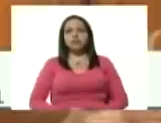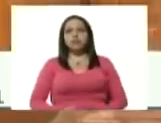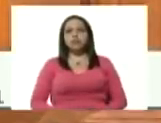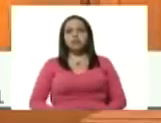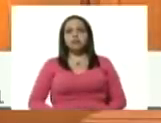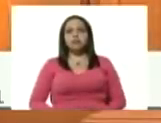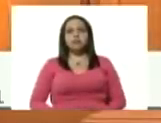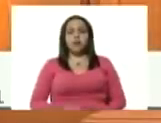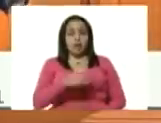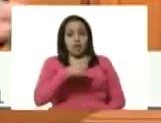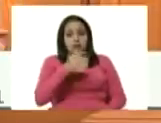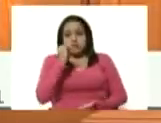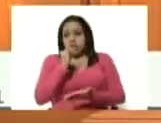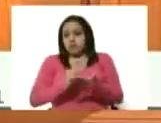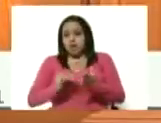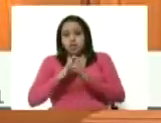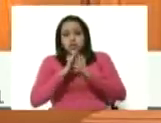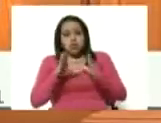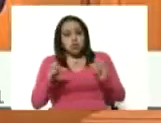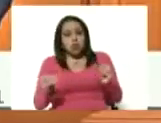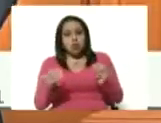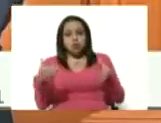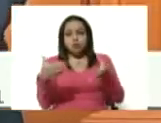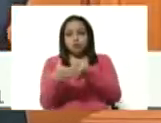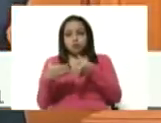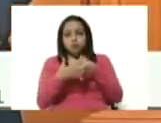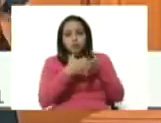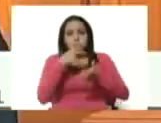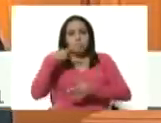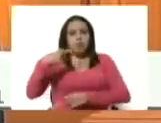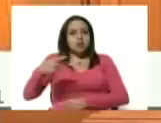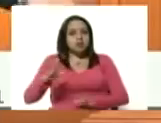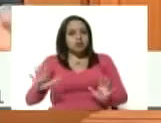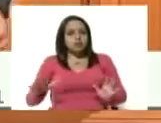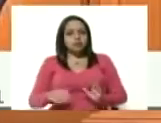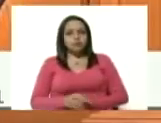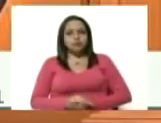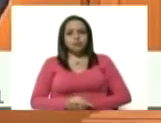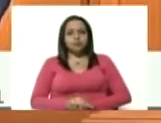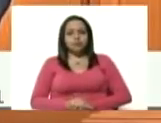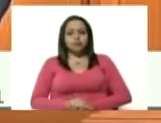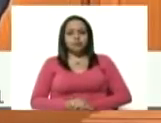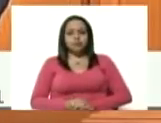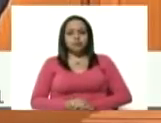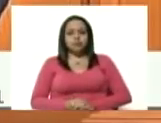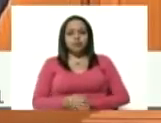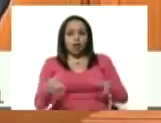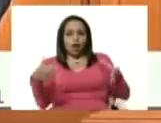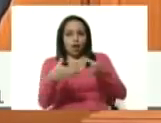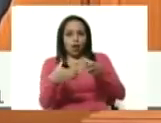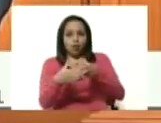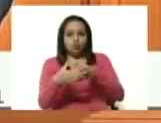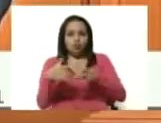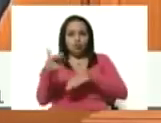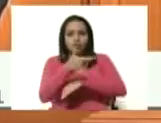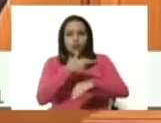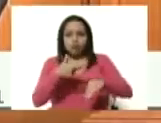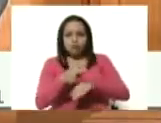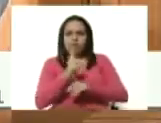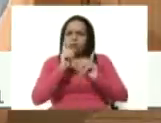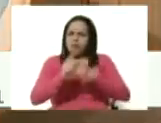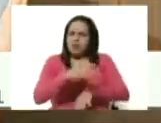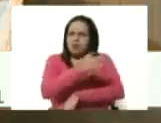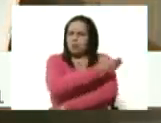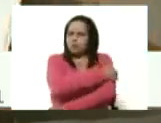Y allí se inscribirán todos los partidos políticos del gran polo patriótico, de la